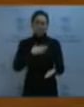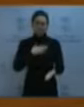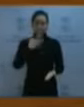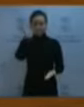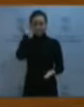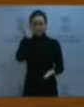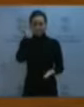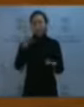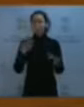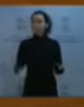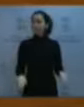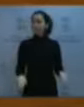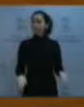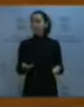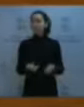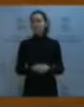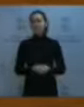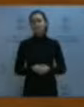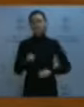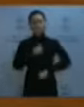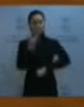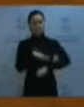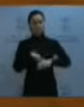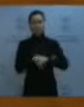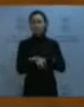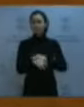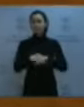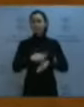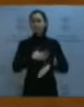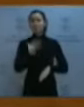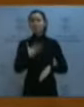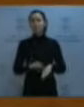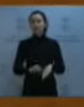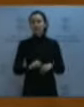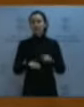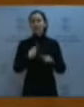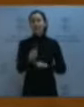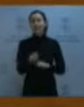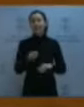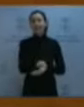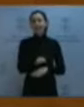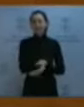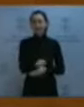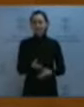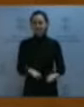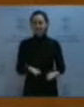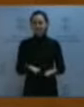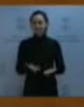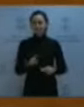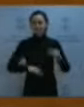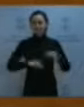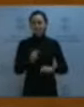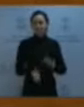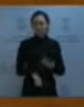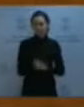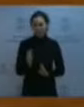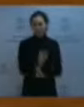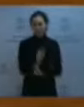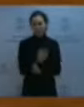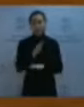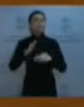por tanto de traer y ahorrar recursos para poder hacer después una inversión productiva a la que